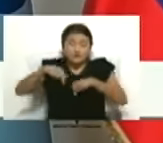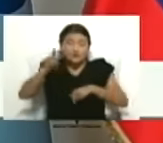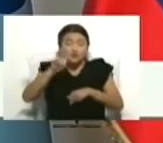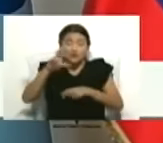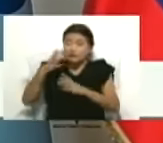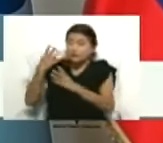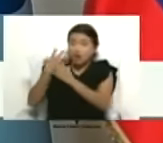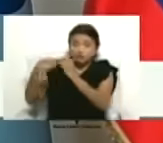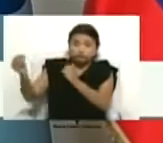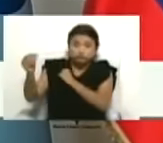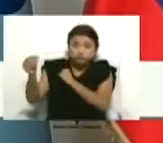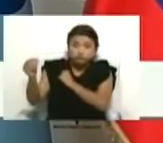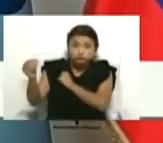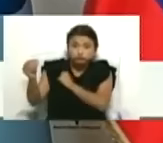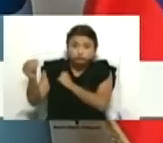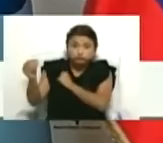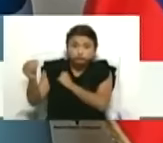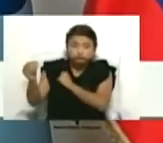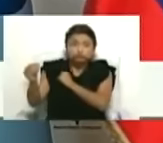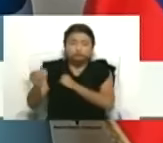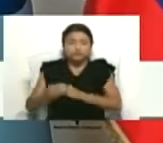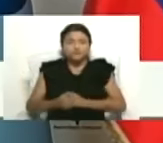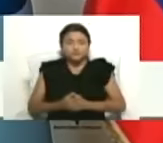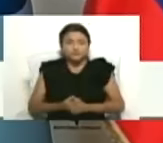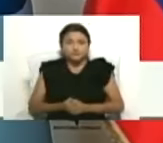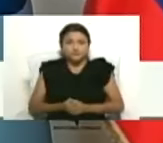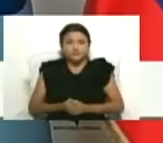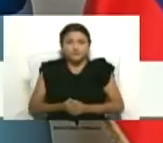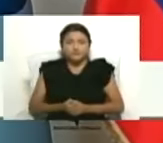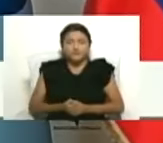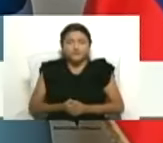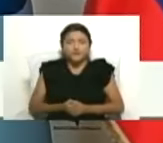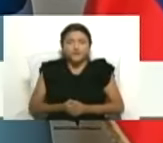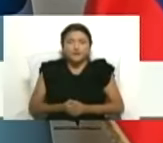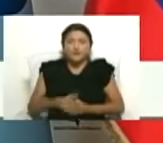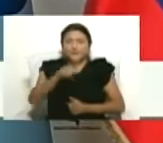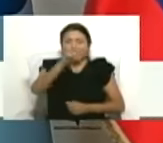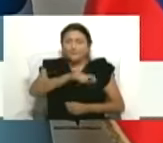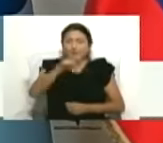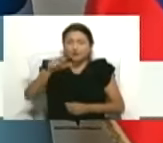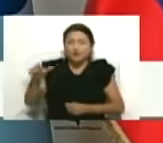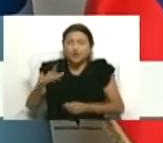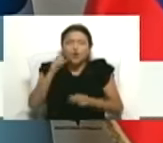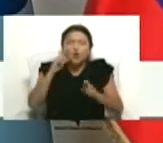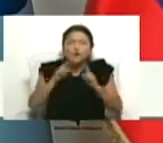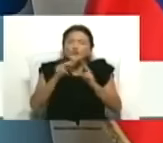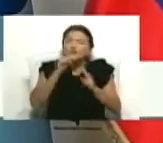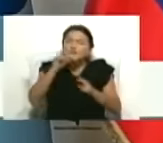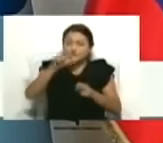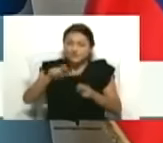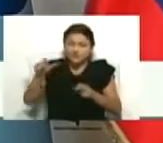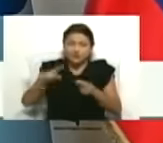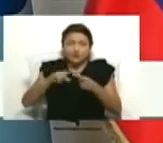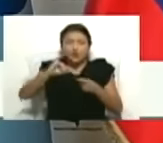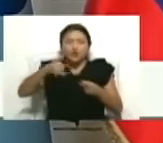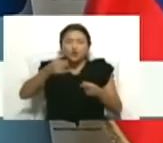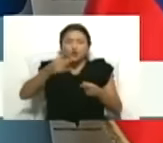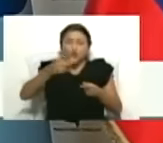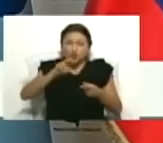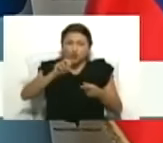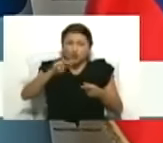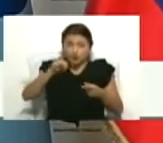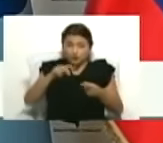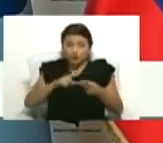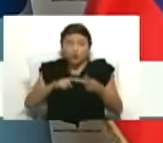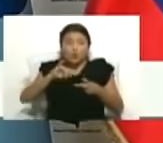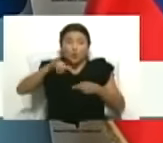y huyeron al extranjero. Sujetos tristemente conocidos como John Goycochea,